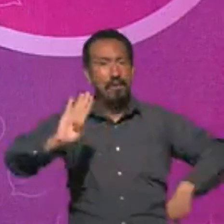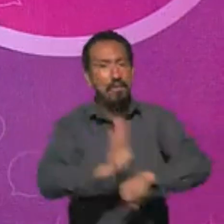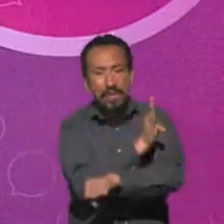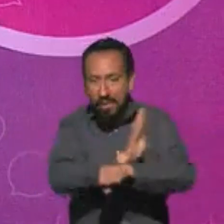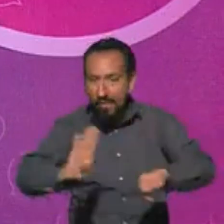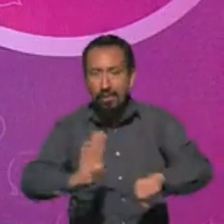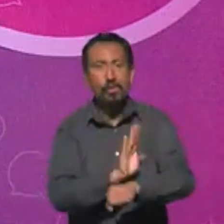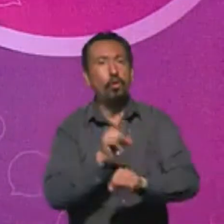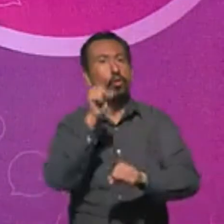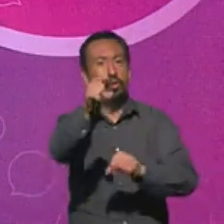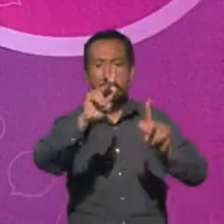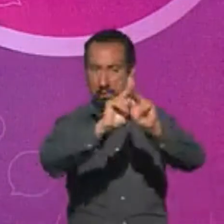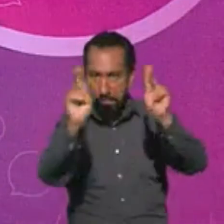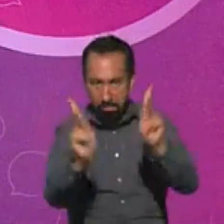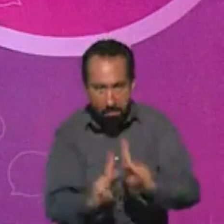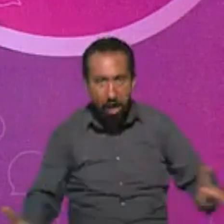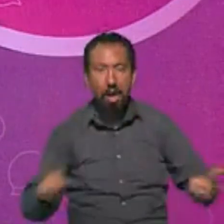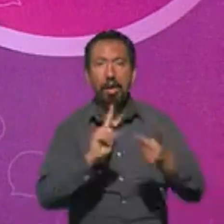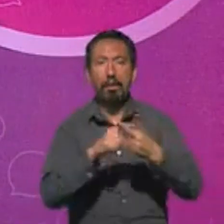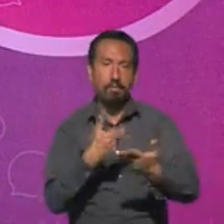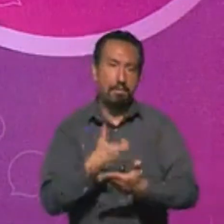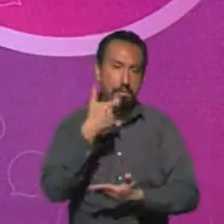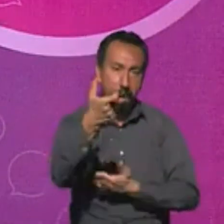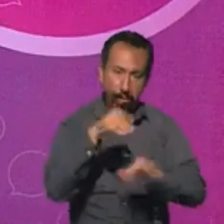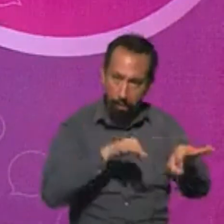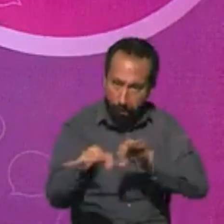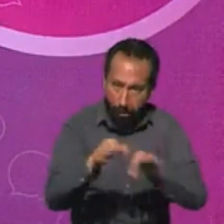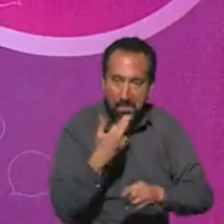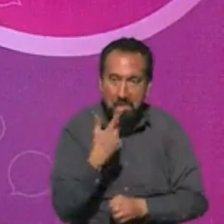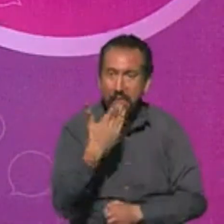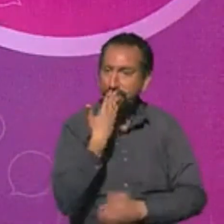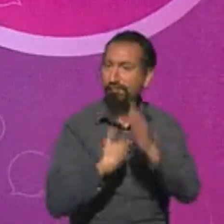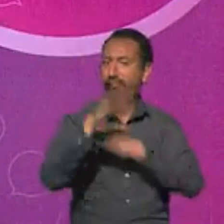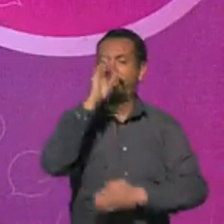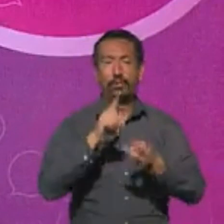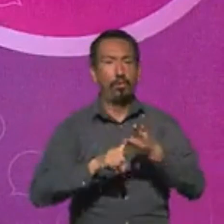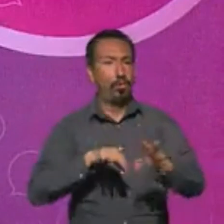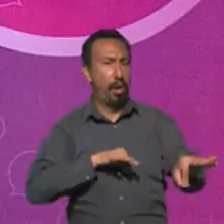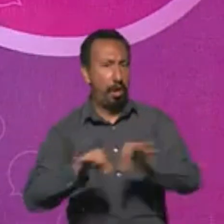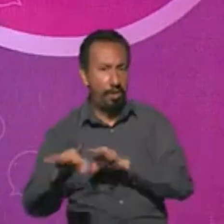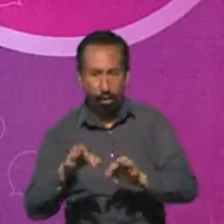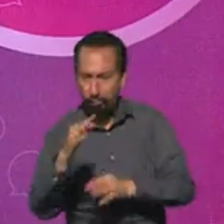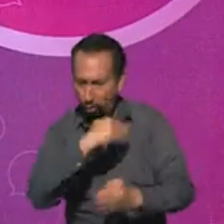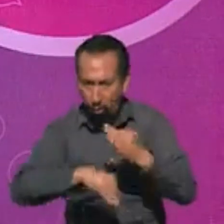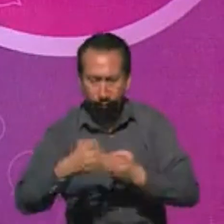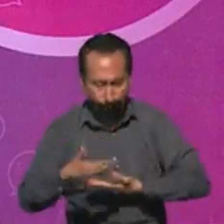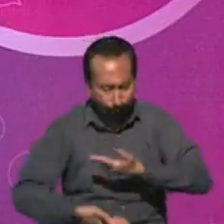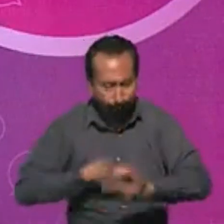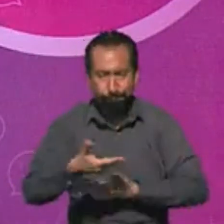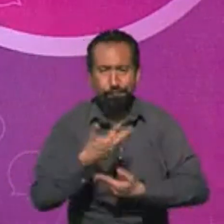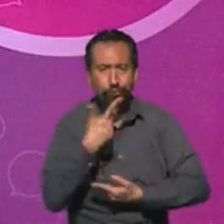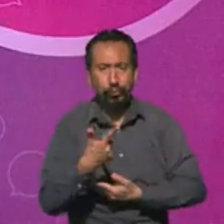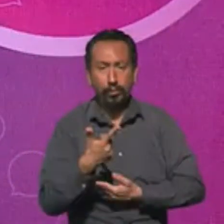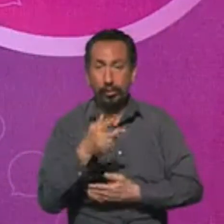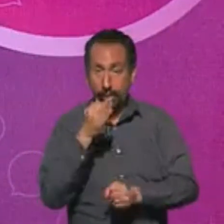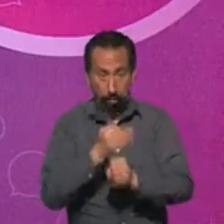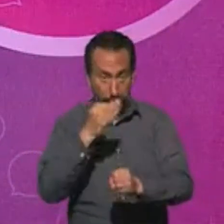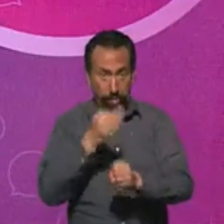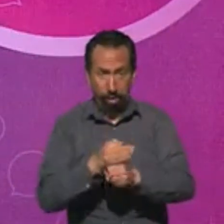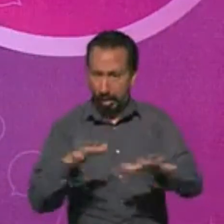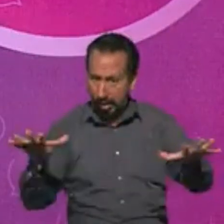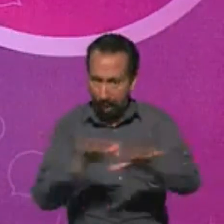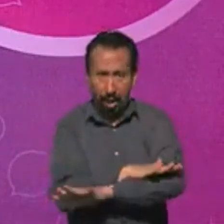seguridad mejorar los salarios mejorar las condiciones laborales y los servicios hoy es tiempo de